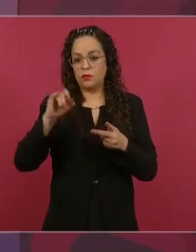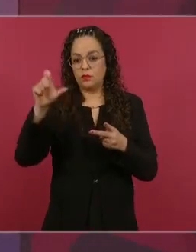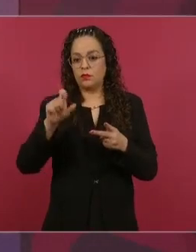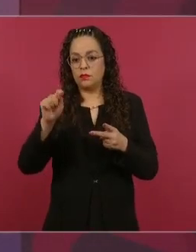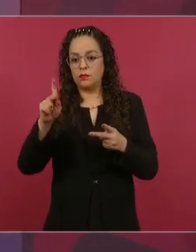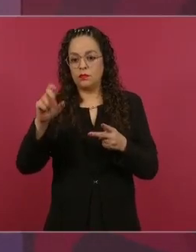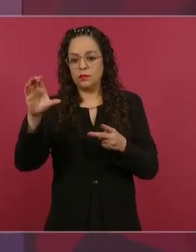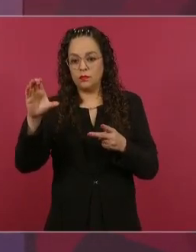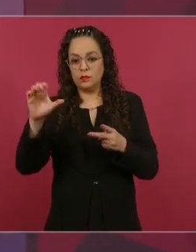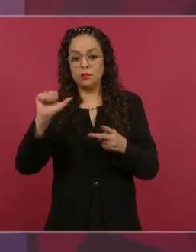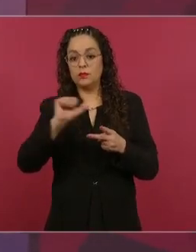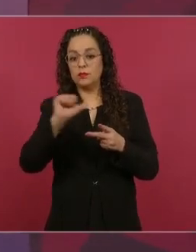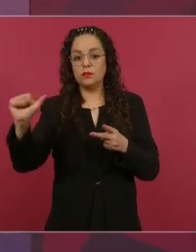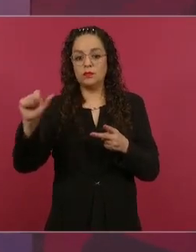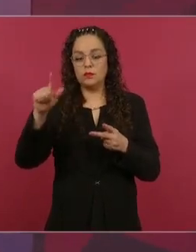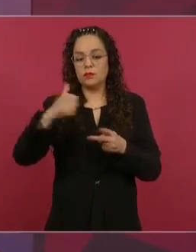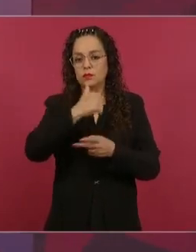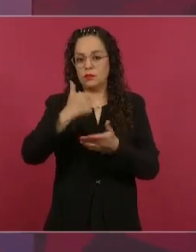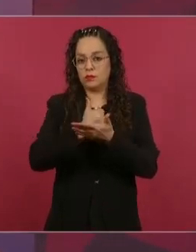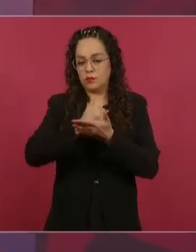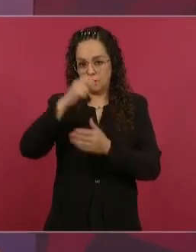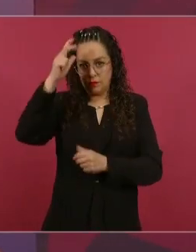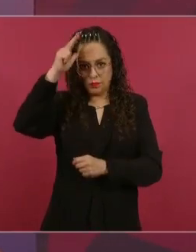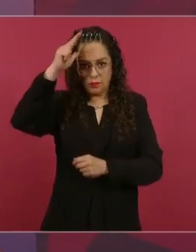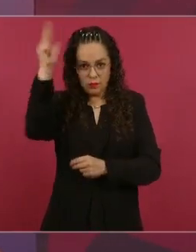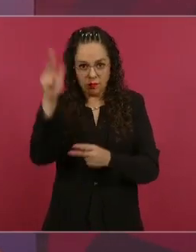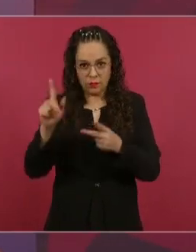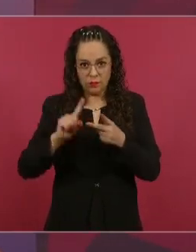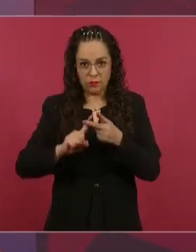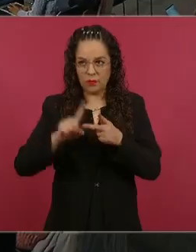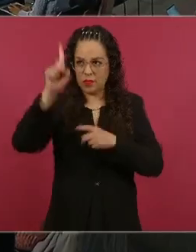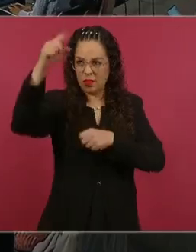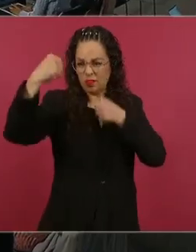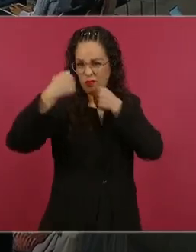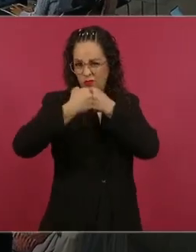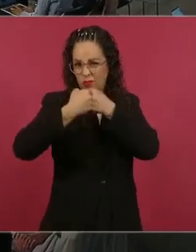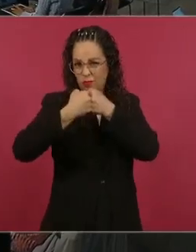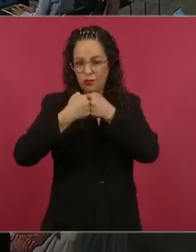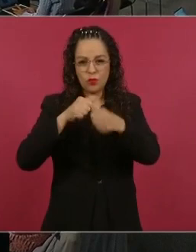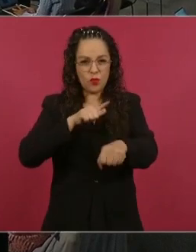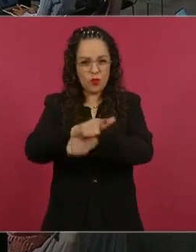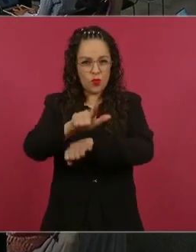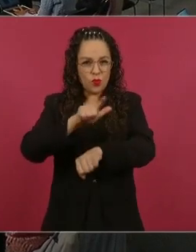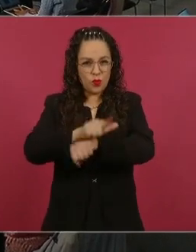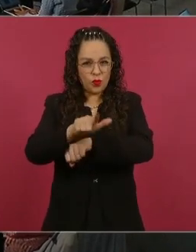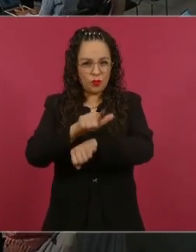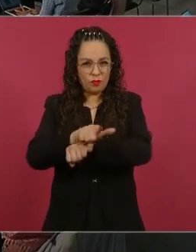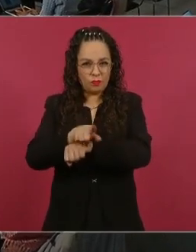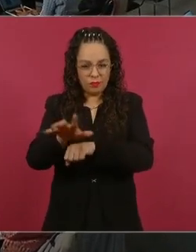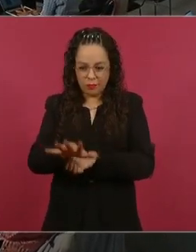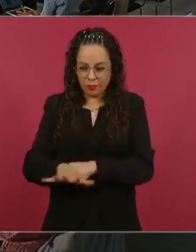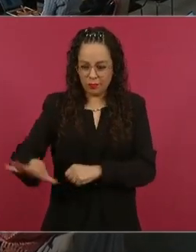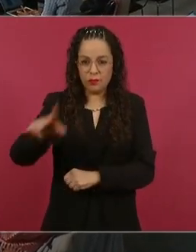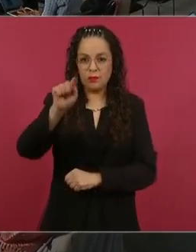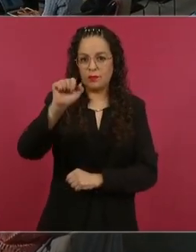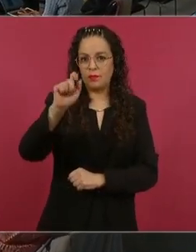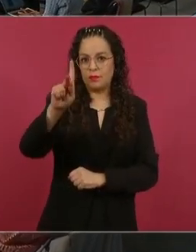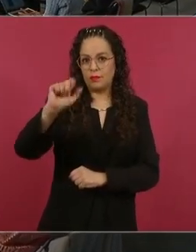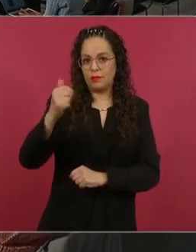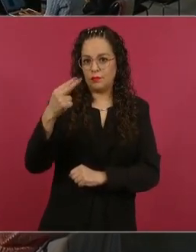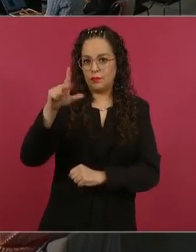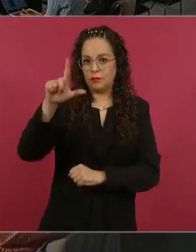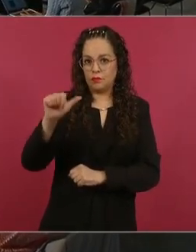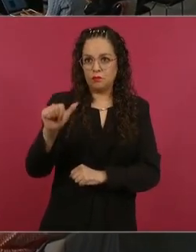Hidalgo, hasta Tapachula, hasta la frontera con Guatemala. Son más de 400 kilómetros.